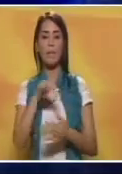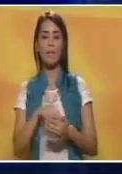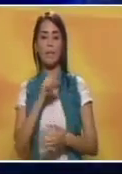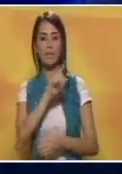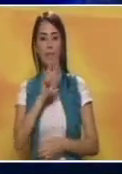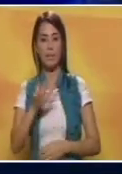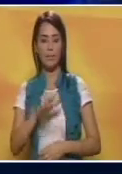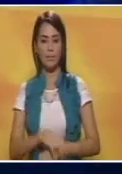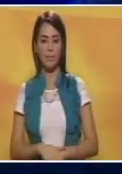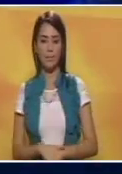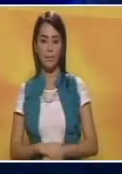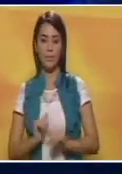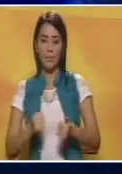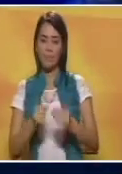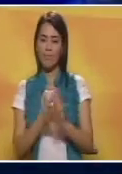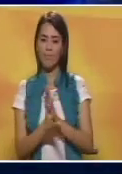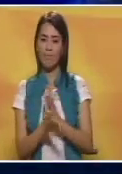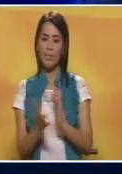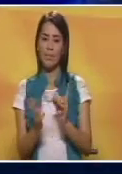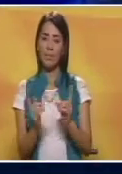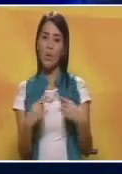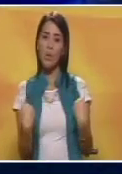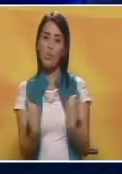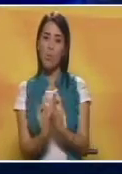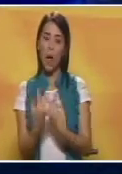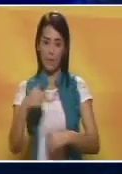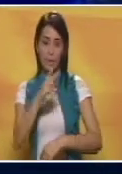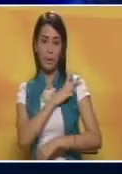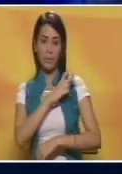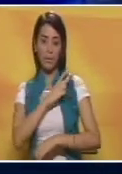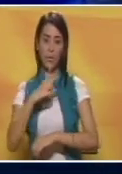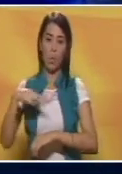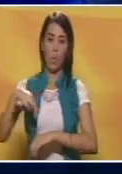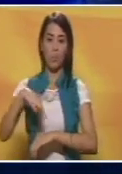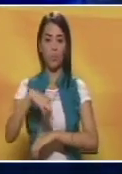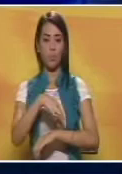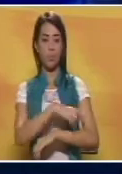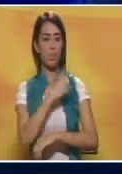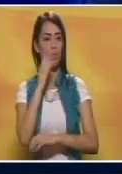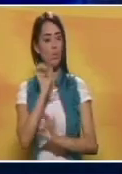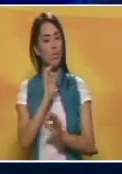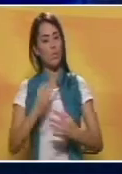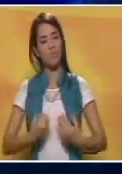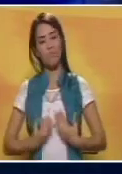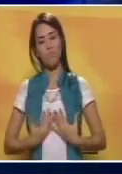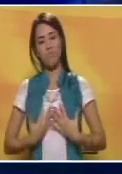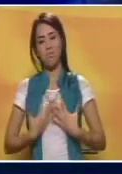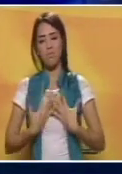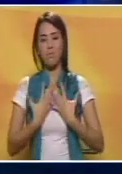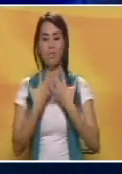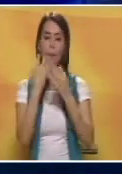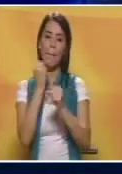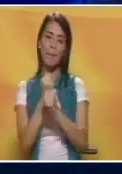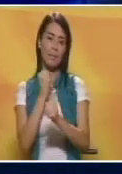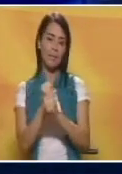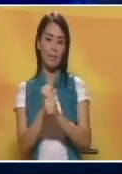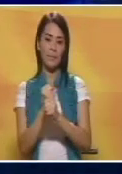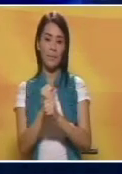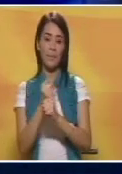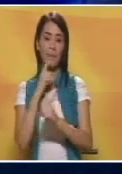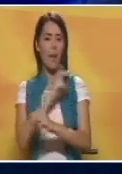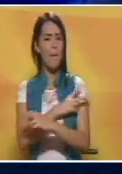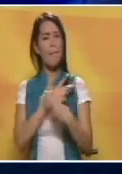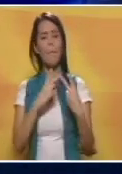sus inicios en su andar por los pasillos de esta su casa laboral demostró pasión y dedicación por el trabajo afianzando los